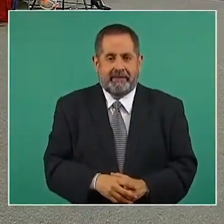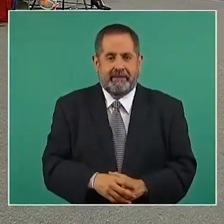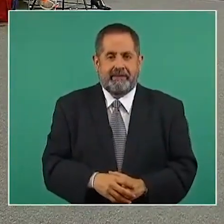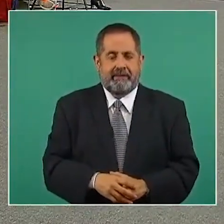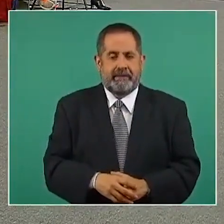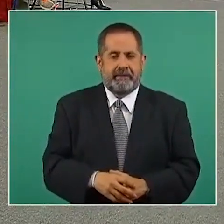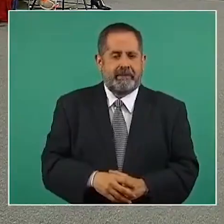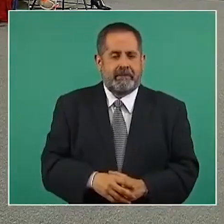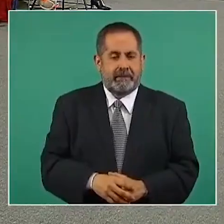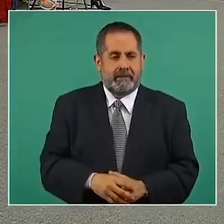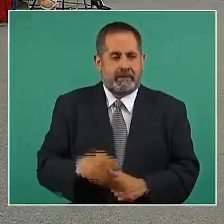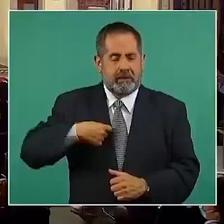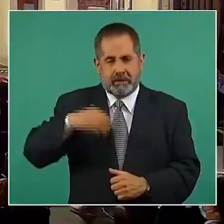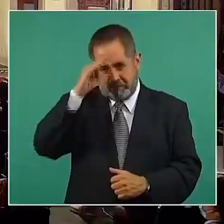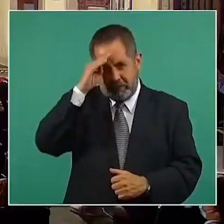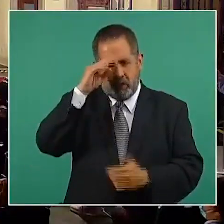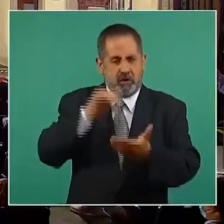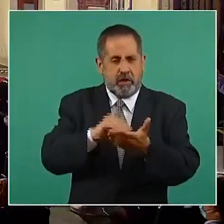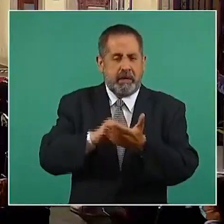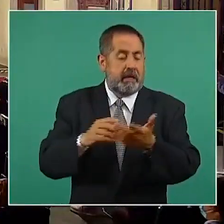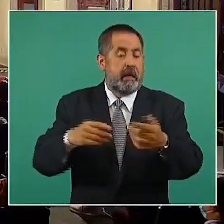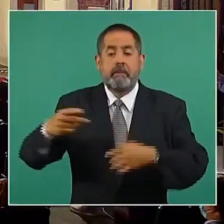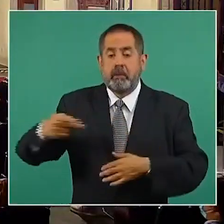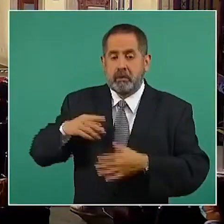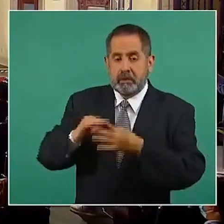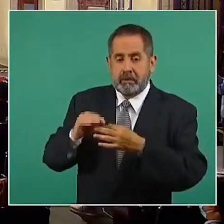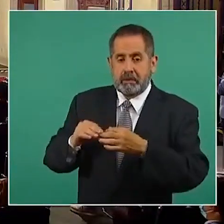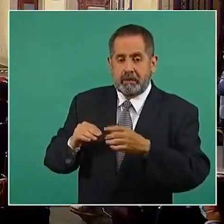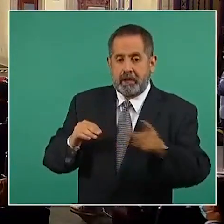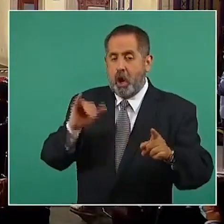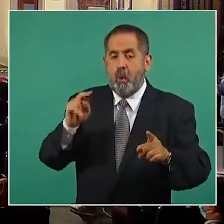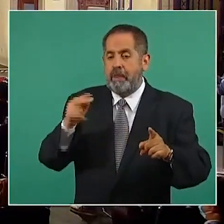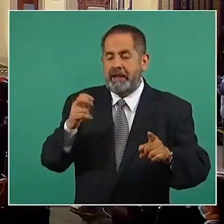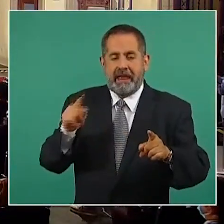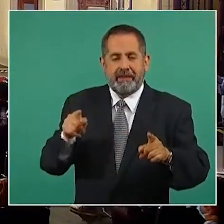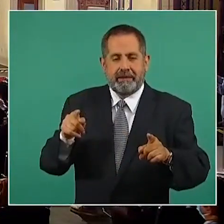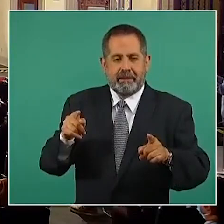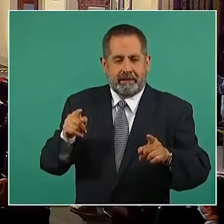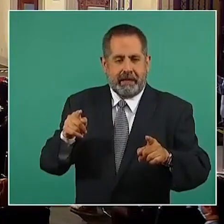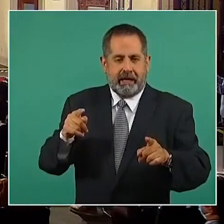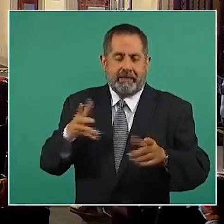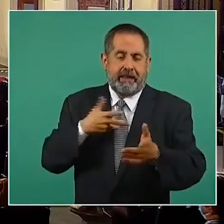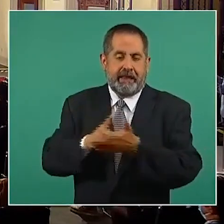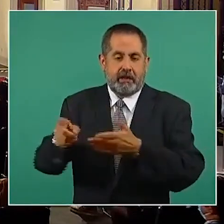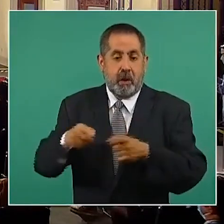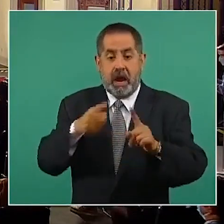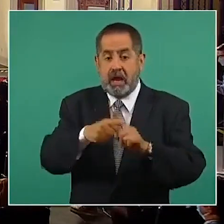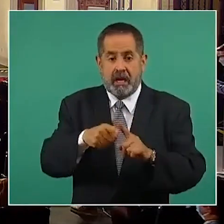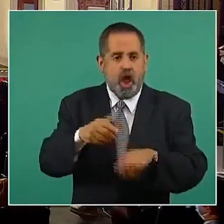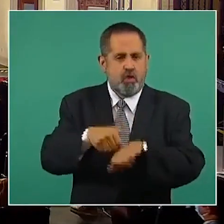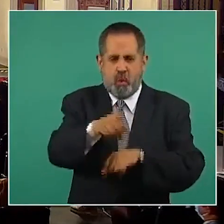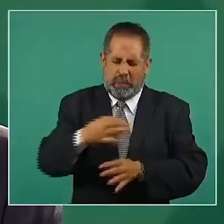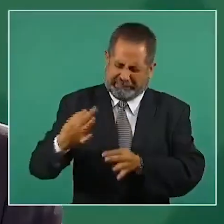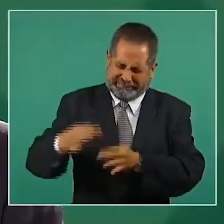¿Ya han avanzado? Consideramos que sigue, me pregunta, le vamos a dar nomás a Juan Hernández el derecho de haber hecho esta pregunta porque fue el que tuvo número 1